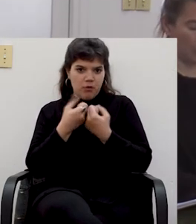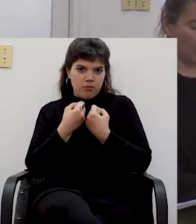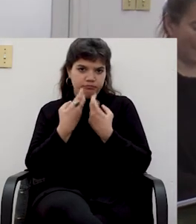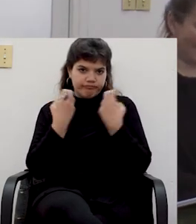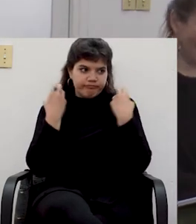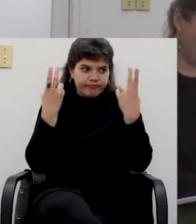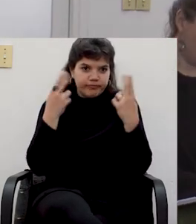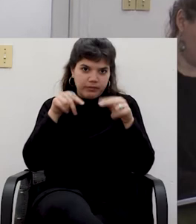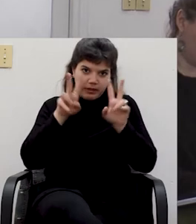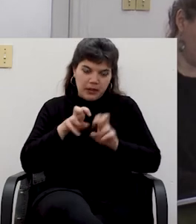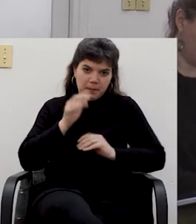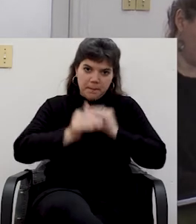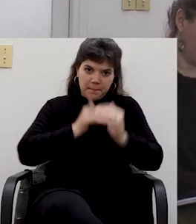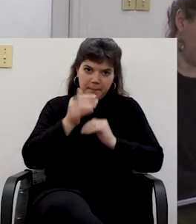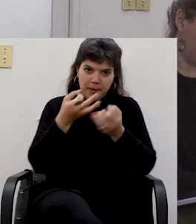proceso hegemónico.